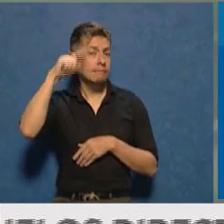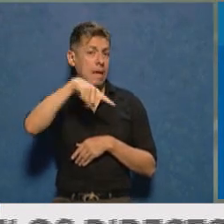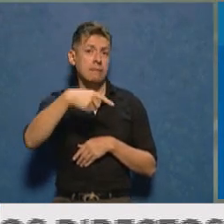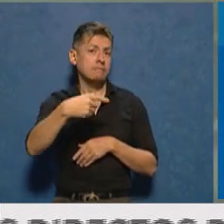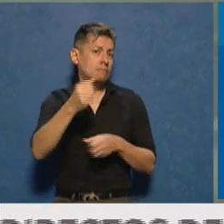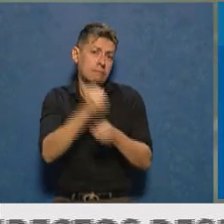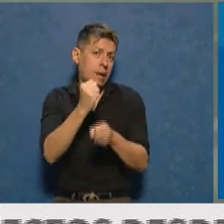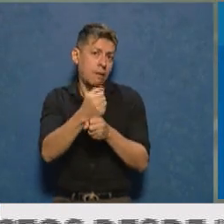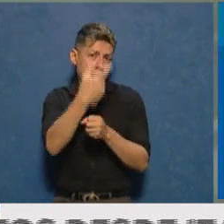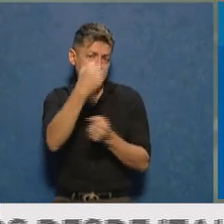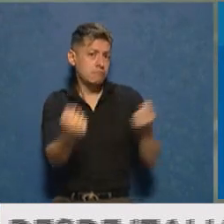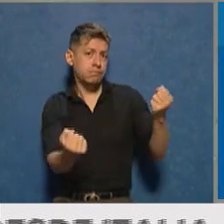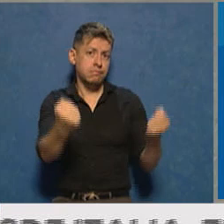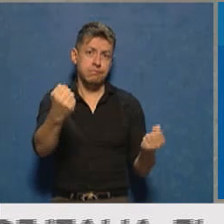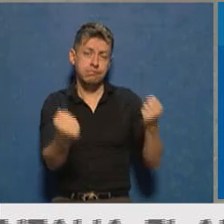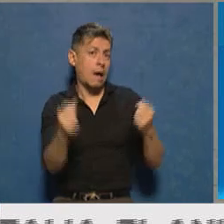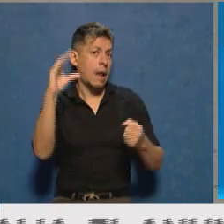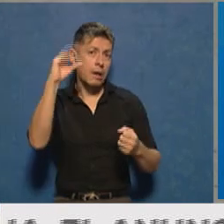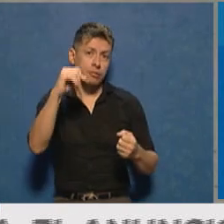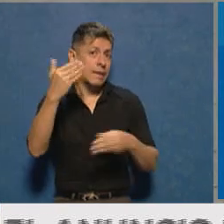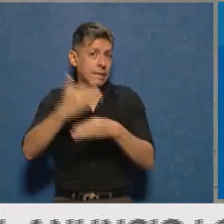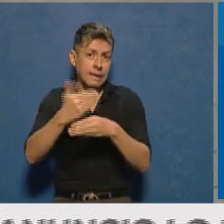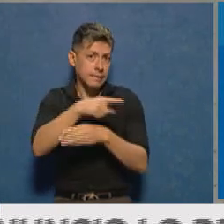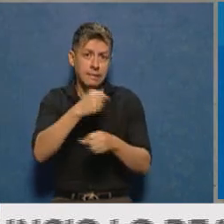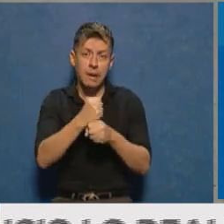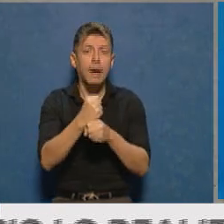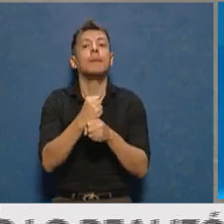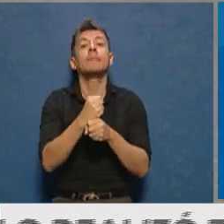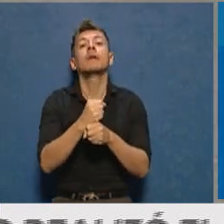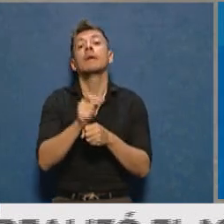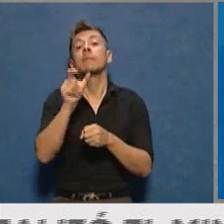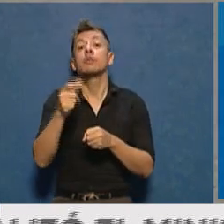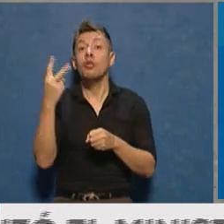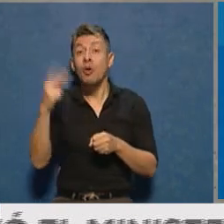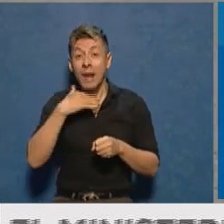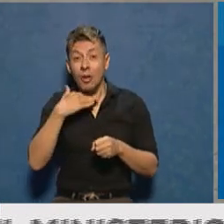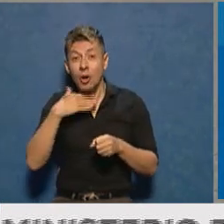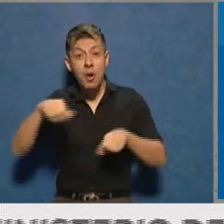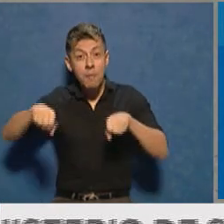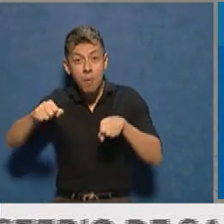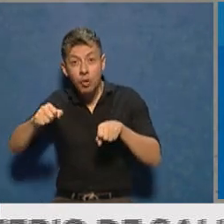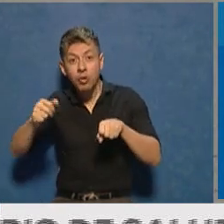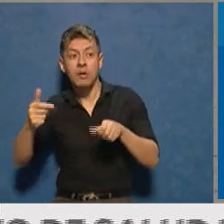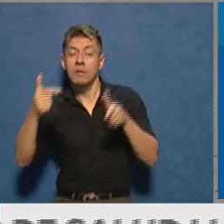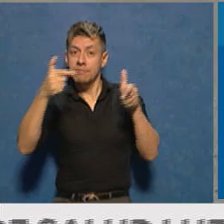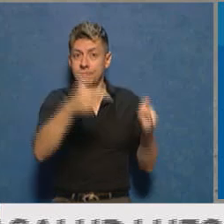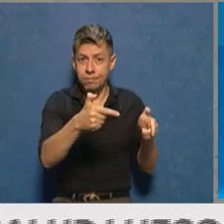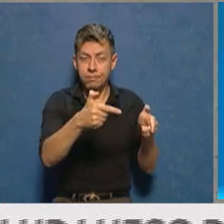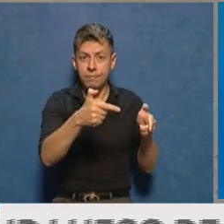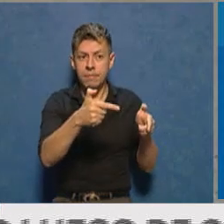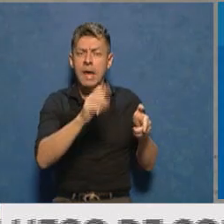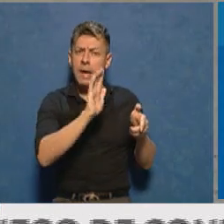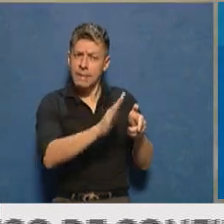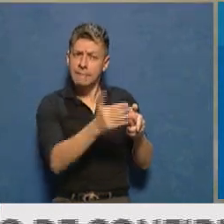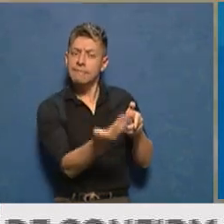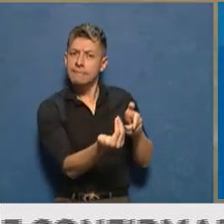que hace habitualmente, decíamos, en horas de la noche, y fue abordado por dos sujetos que venían en una moto, Mario, que estaban además armados. Lo